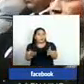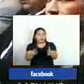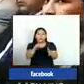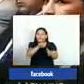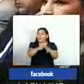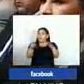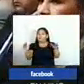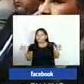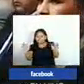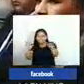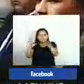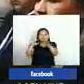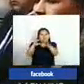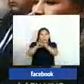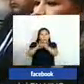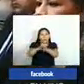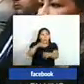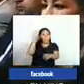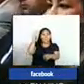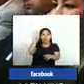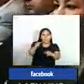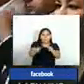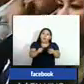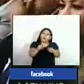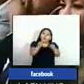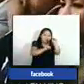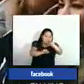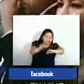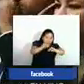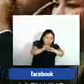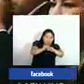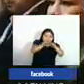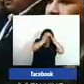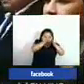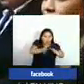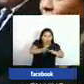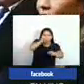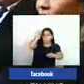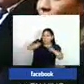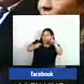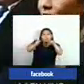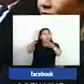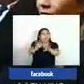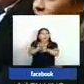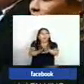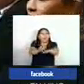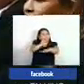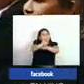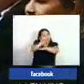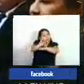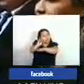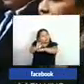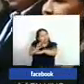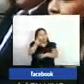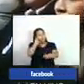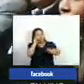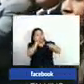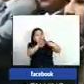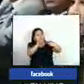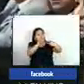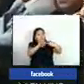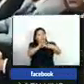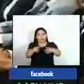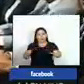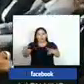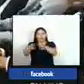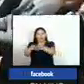vinculante y no son obligatorias las resoluciones que esta institución emite. Ahí hemos identificado nosotros como